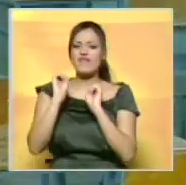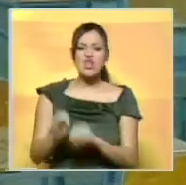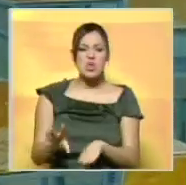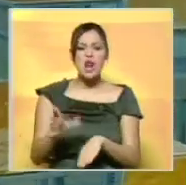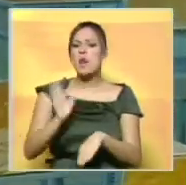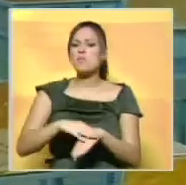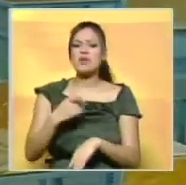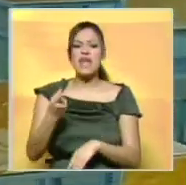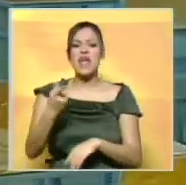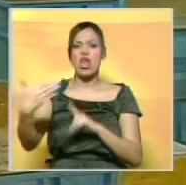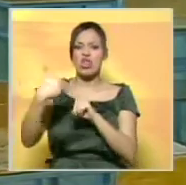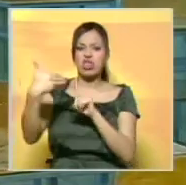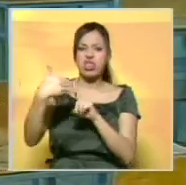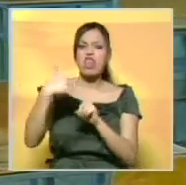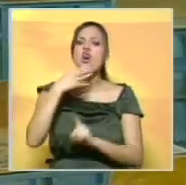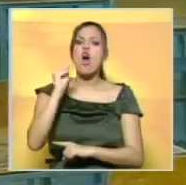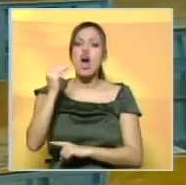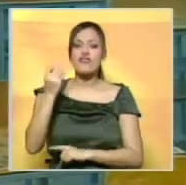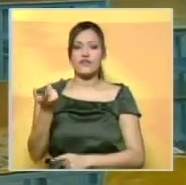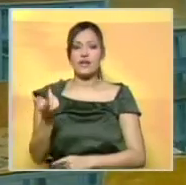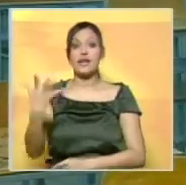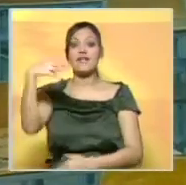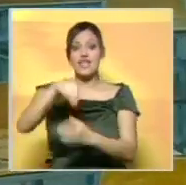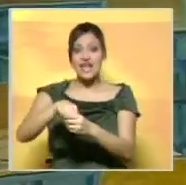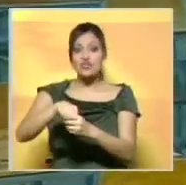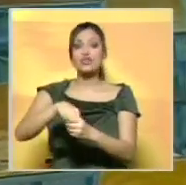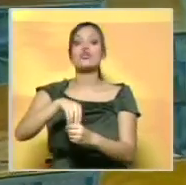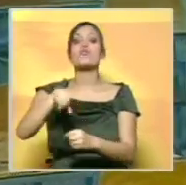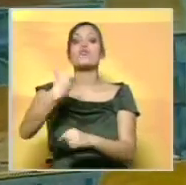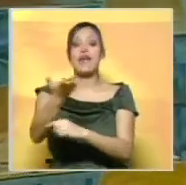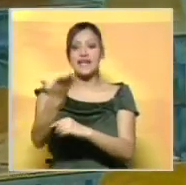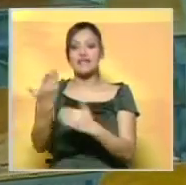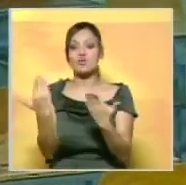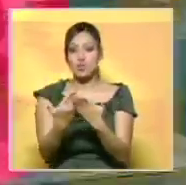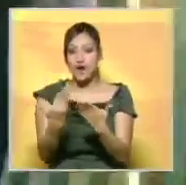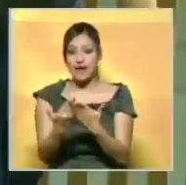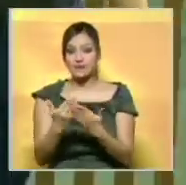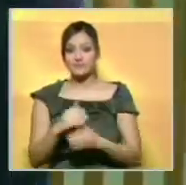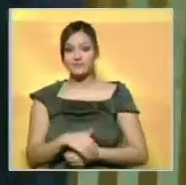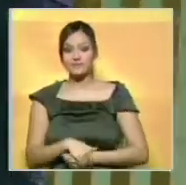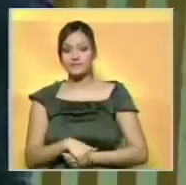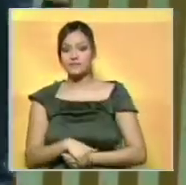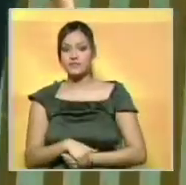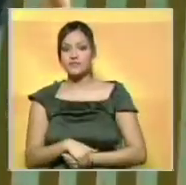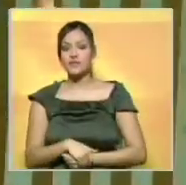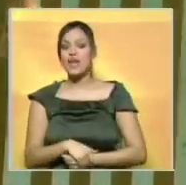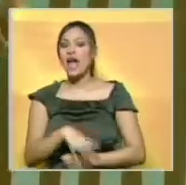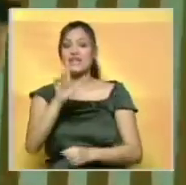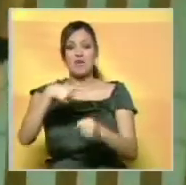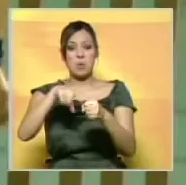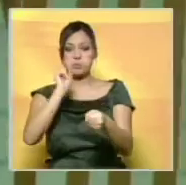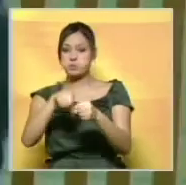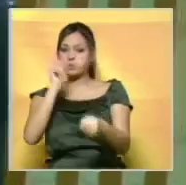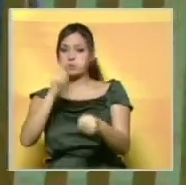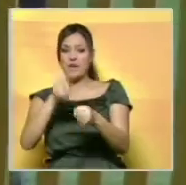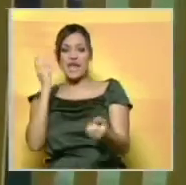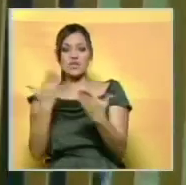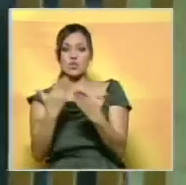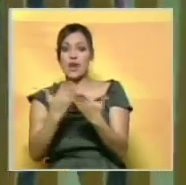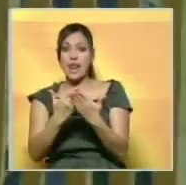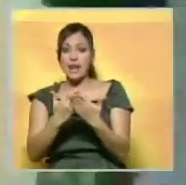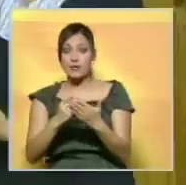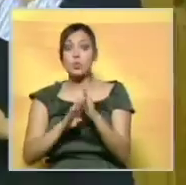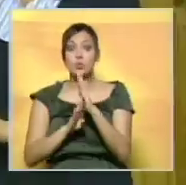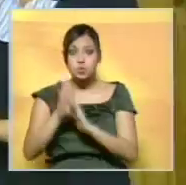porque estaba siendo agredido por jóvenes dentro y fuera de la institución. La deserción escolar por violencia va en